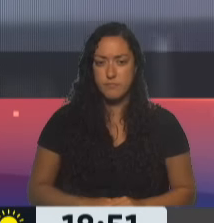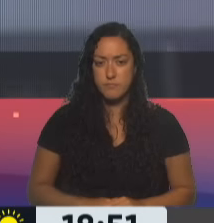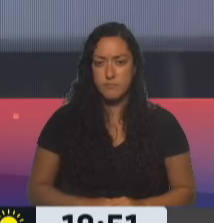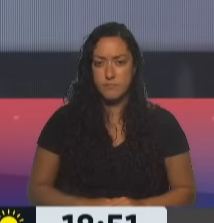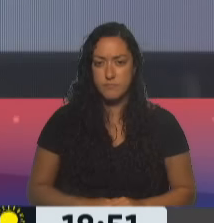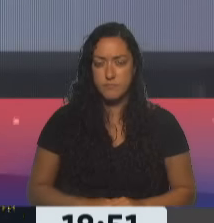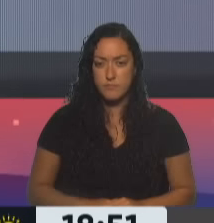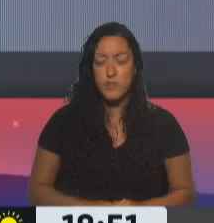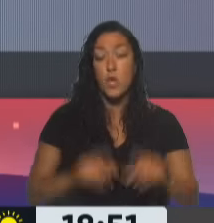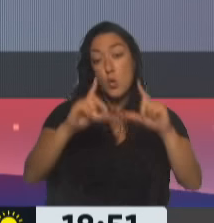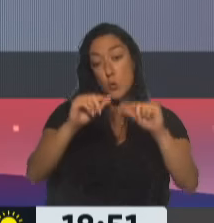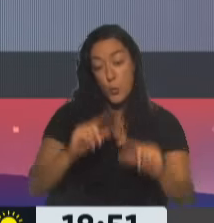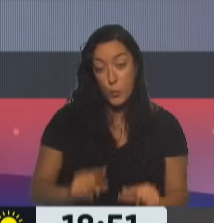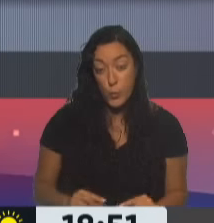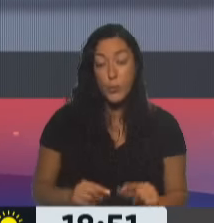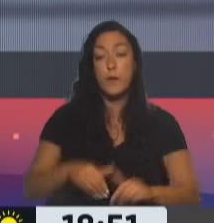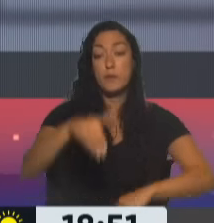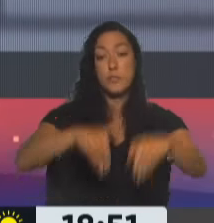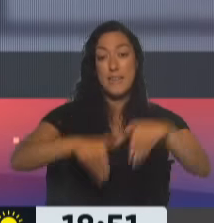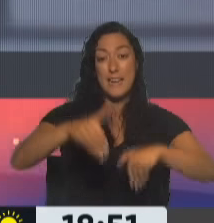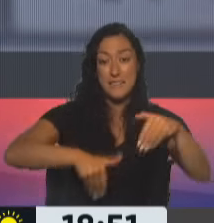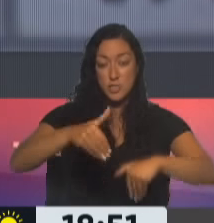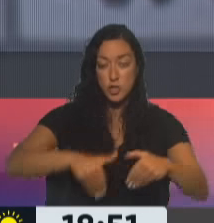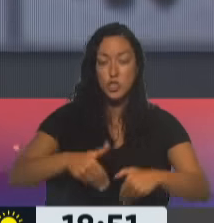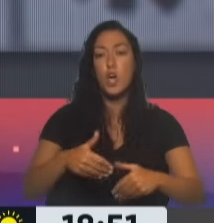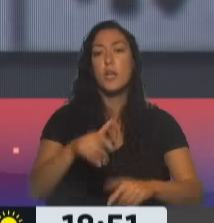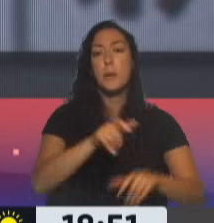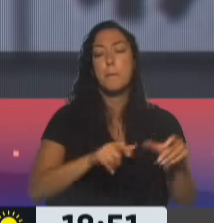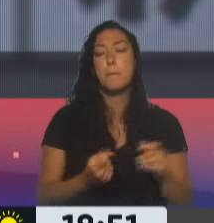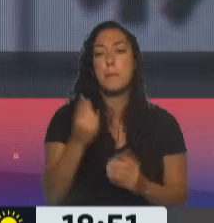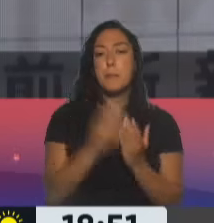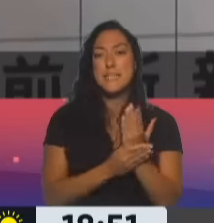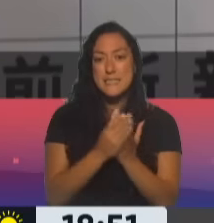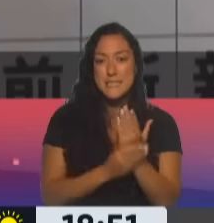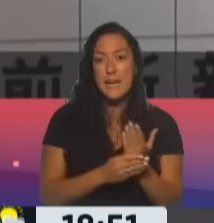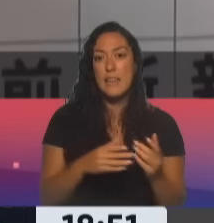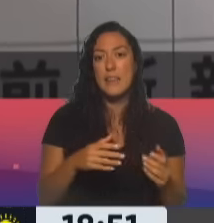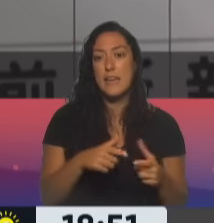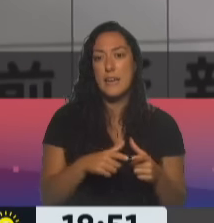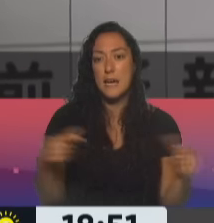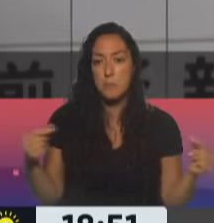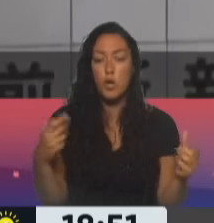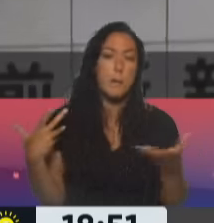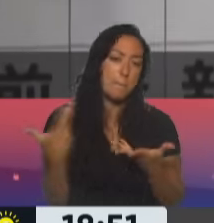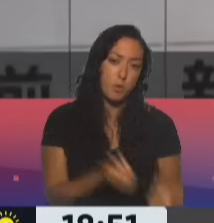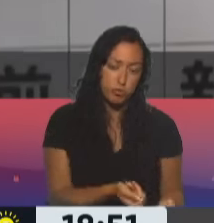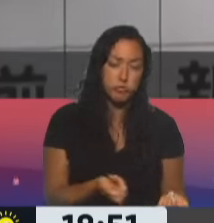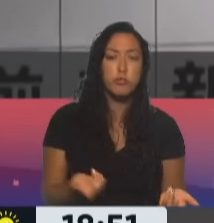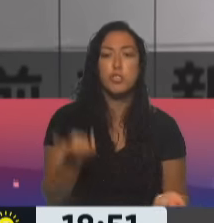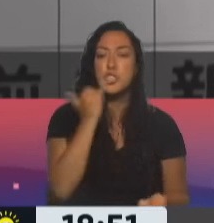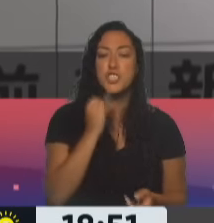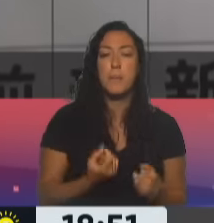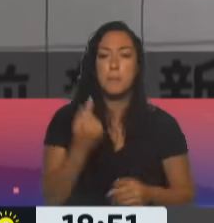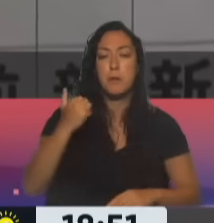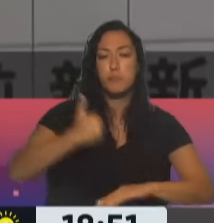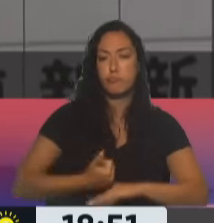Bueno, allí los números, allí esta elección, este contundente apoyo a la primera ministra de Japón, que ya hizo declaraciones